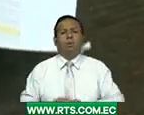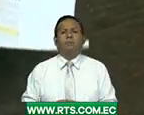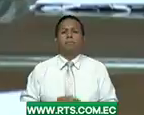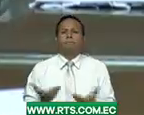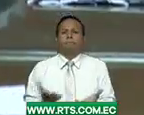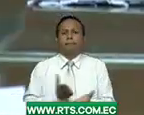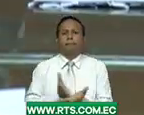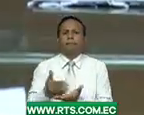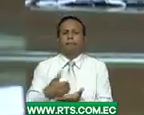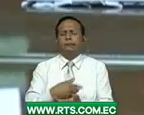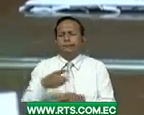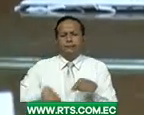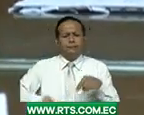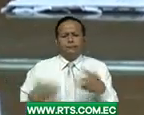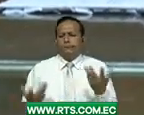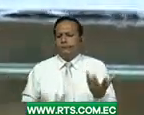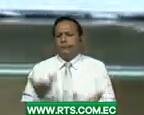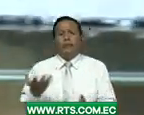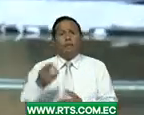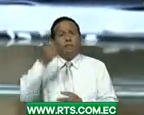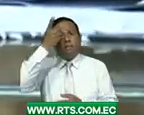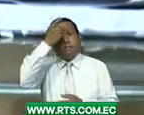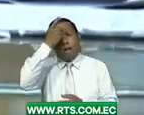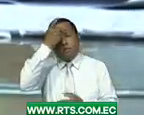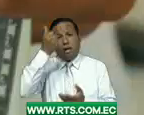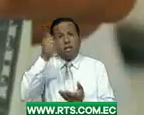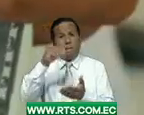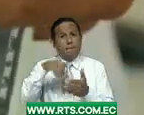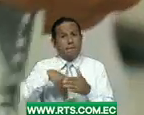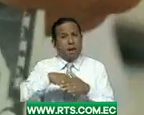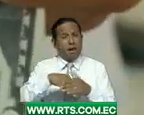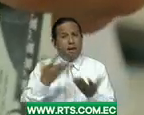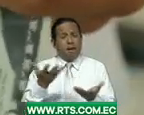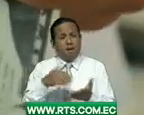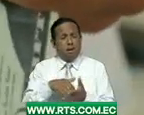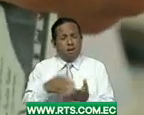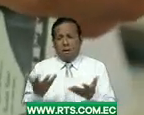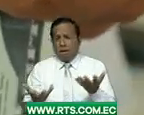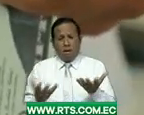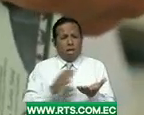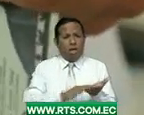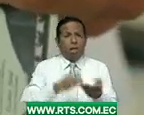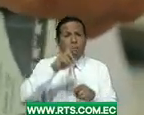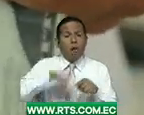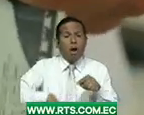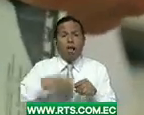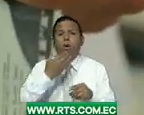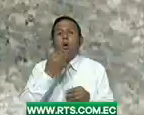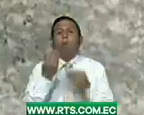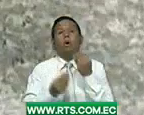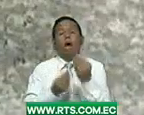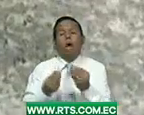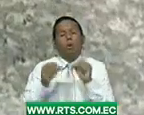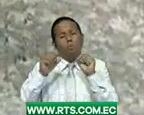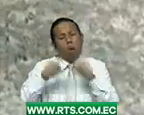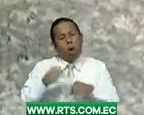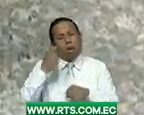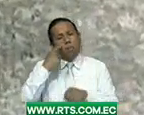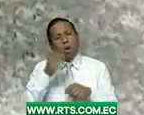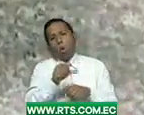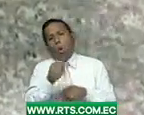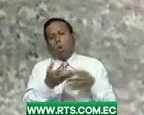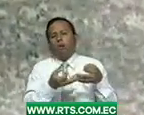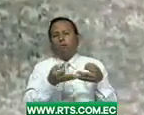inviabilidad para condonar deudas de hasta 10 mil dólares, se manifiesta que existen otros caminos, como la reestructuración de las operaciones que se encuentran